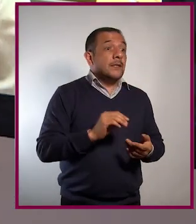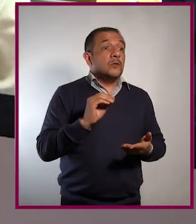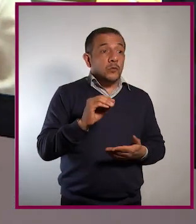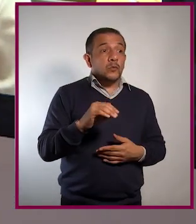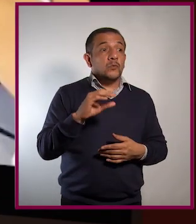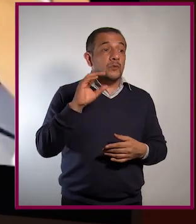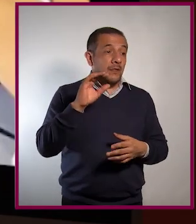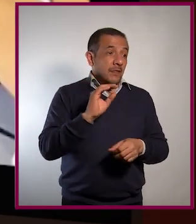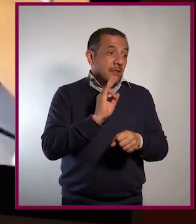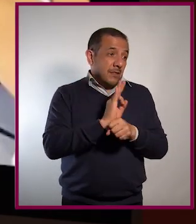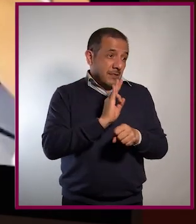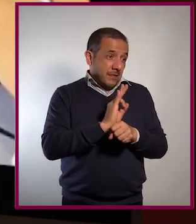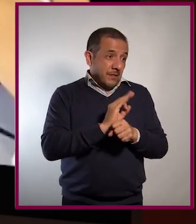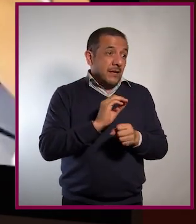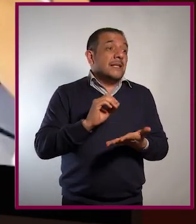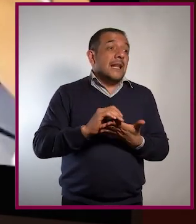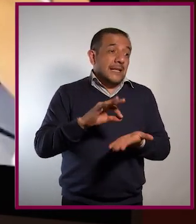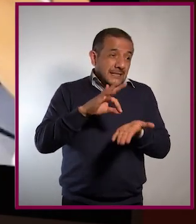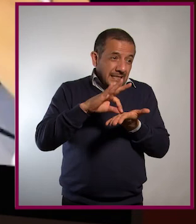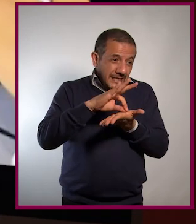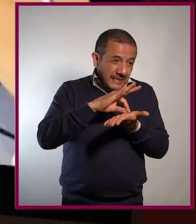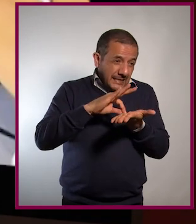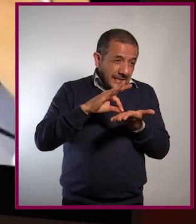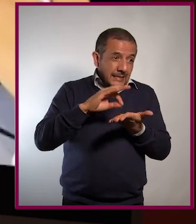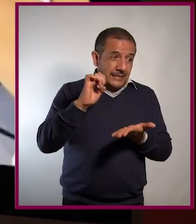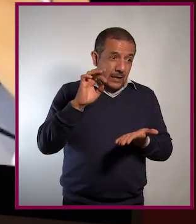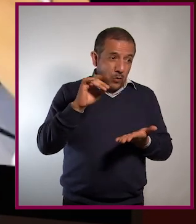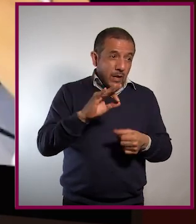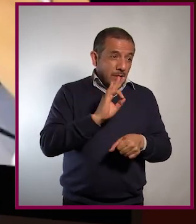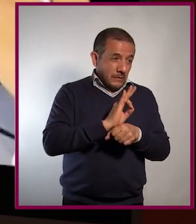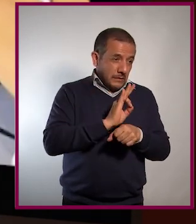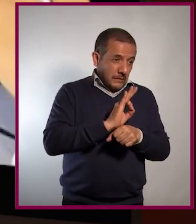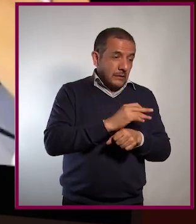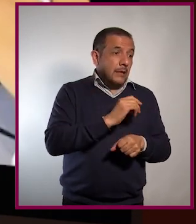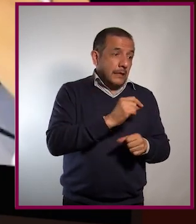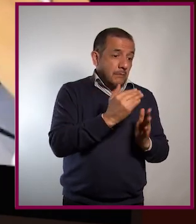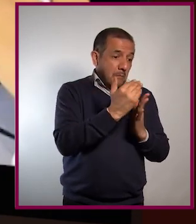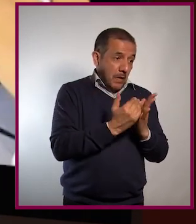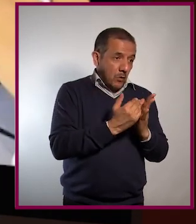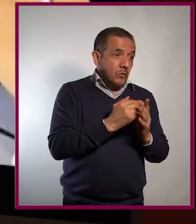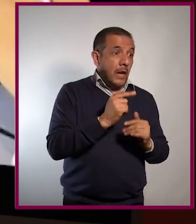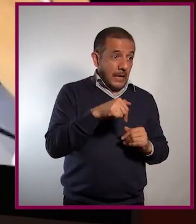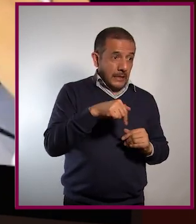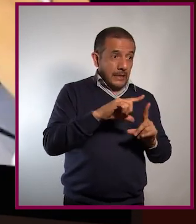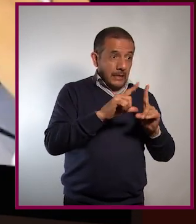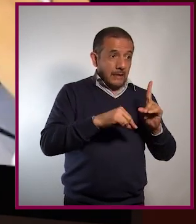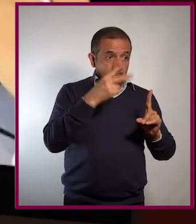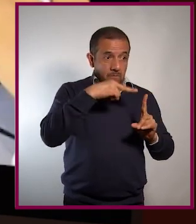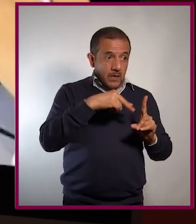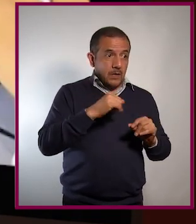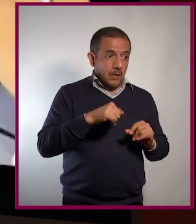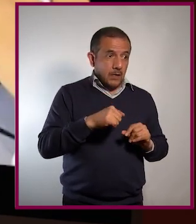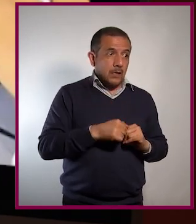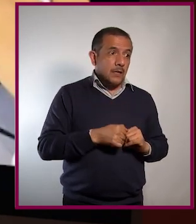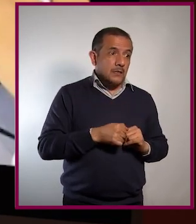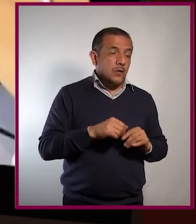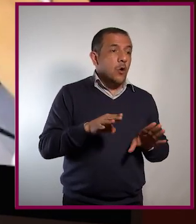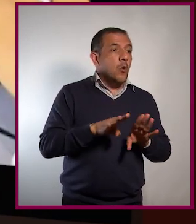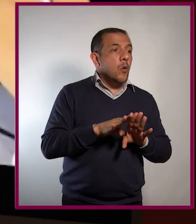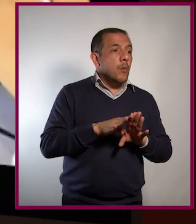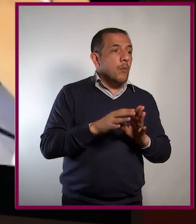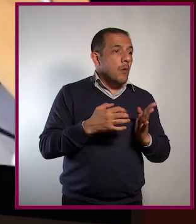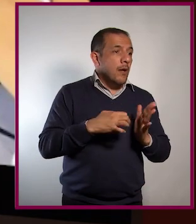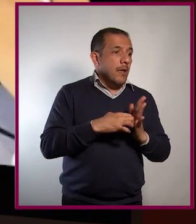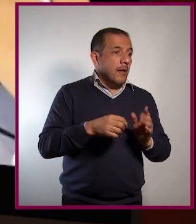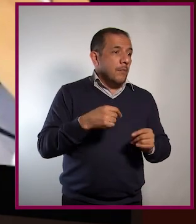alguna razón. Habitualmente en nuestro país la causa más frecuente es la